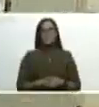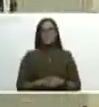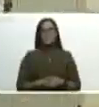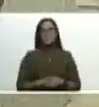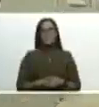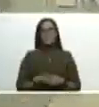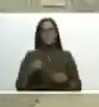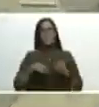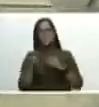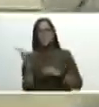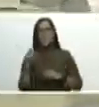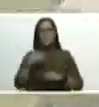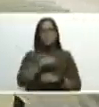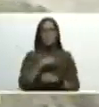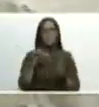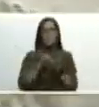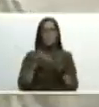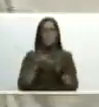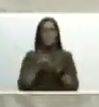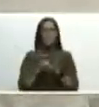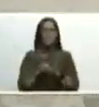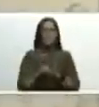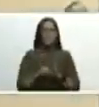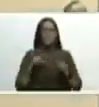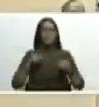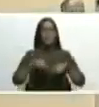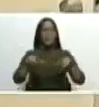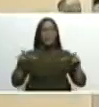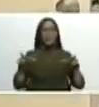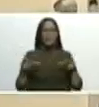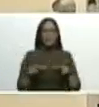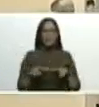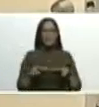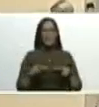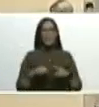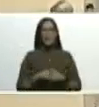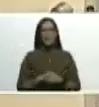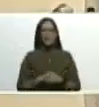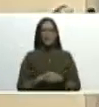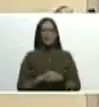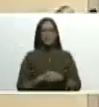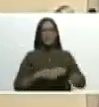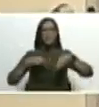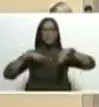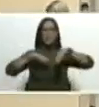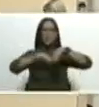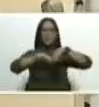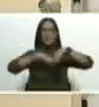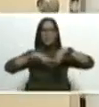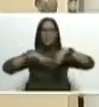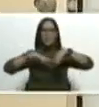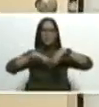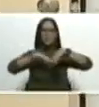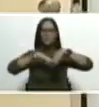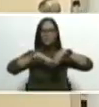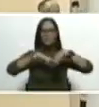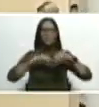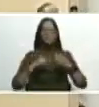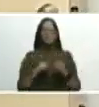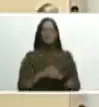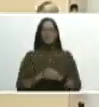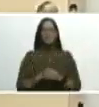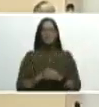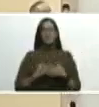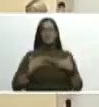vamos para acá. Aquí está. Sí, aquí estamos en el área de tomografía. Sí, señor. Tenemos recuperada. Los... Totalmente. Plenamente. Gracias a